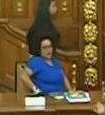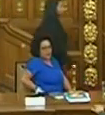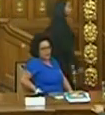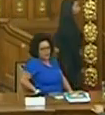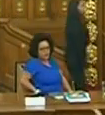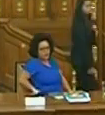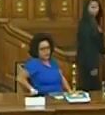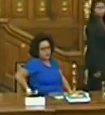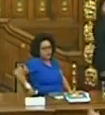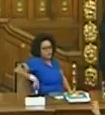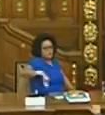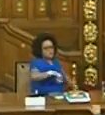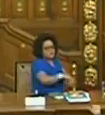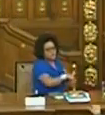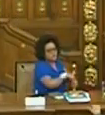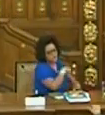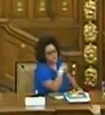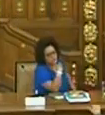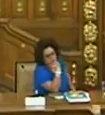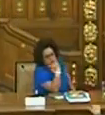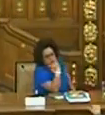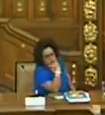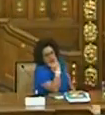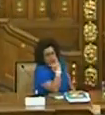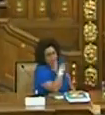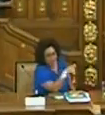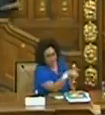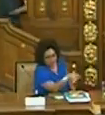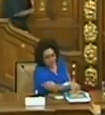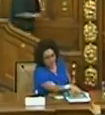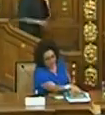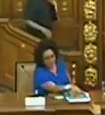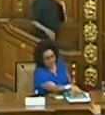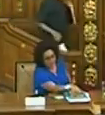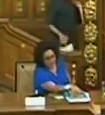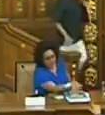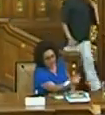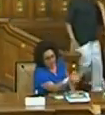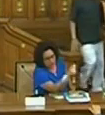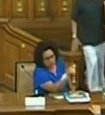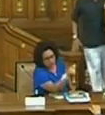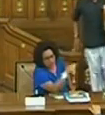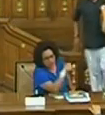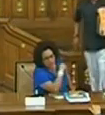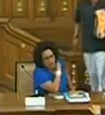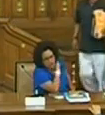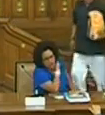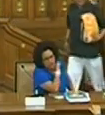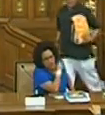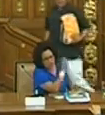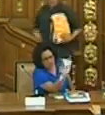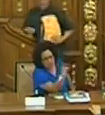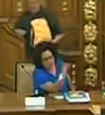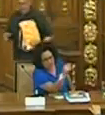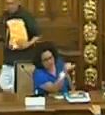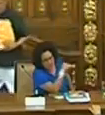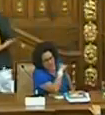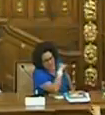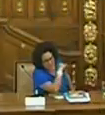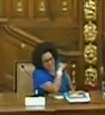para abrir el capítulo de las personas con discapacidad, capítulo que estará incluido en la Carta Magna, dedicado a los derechos humanos de las